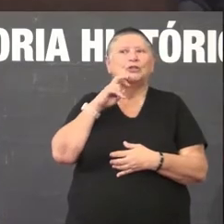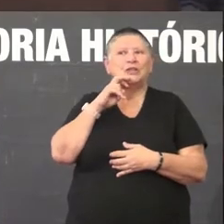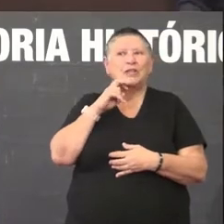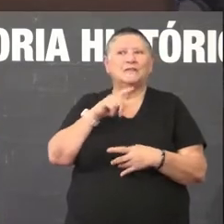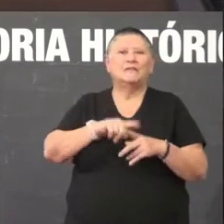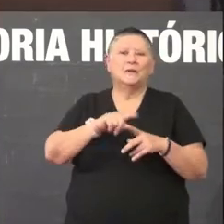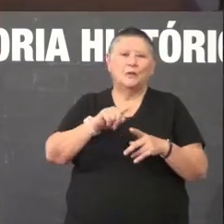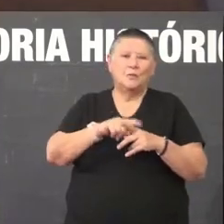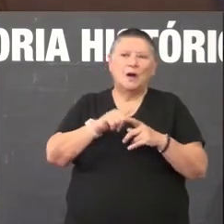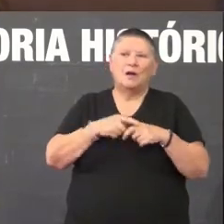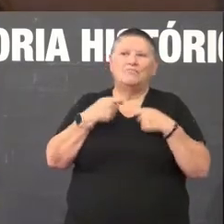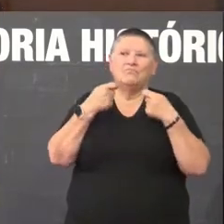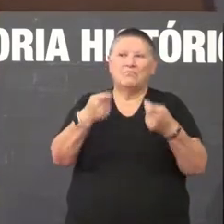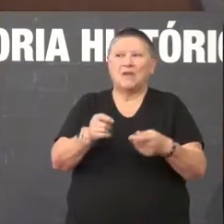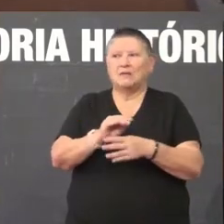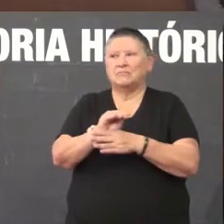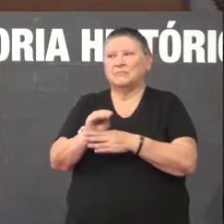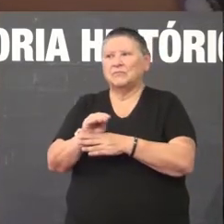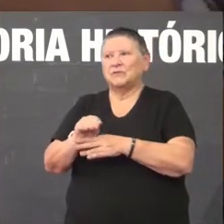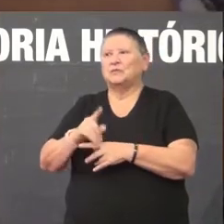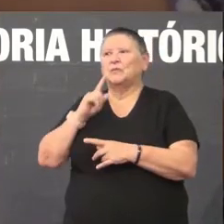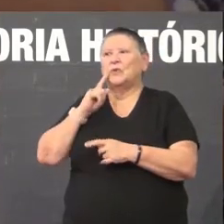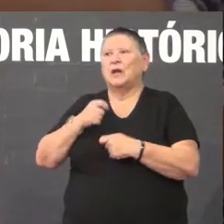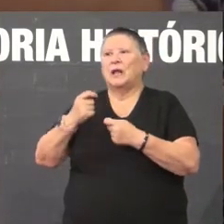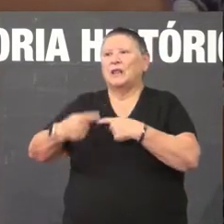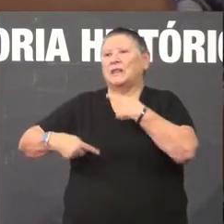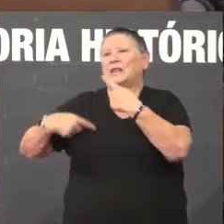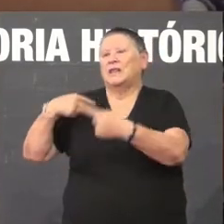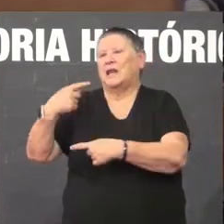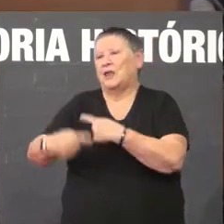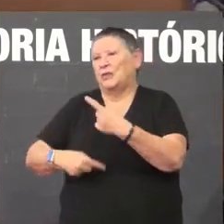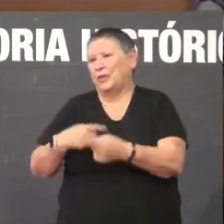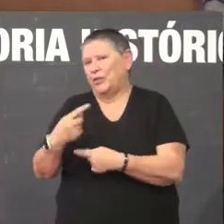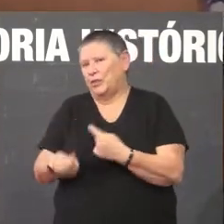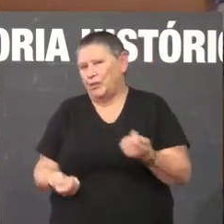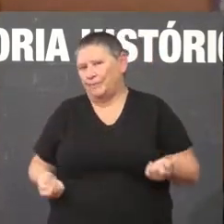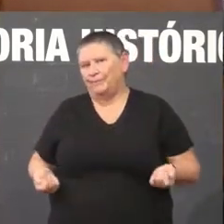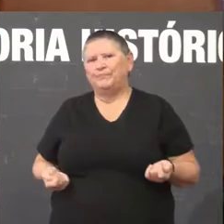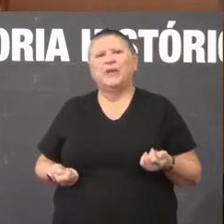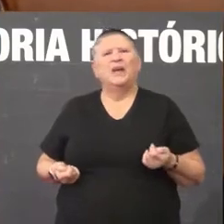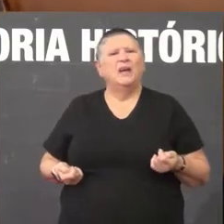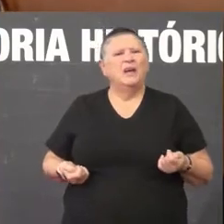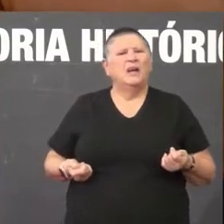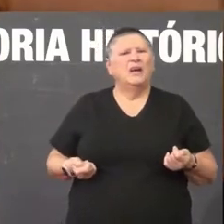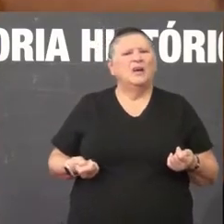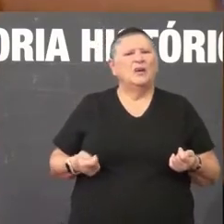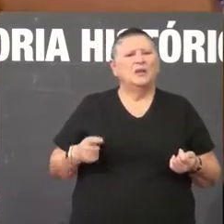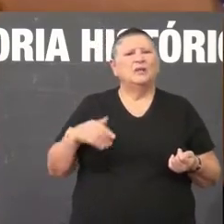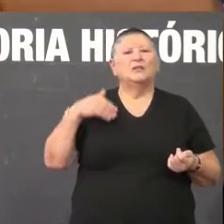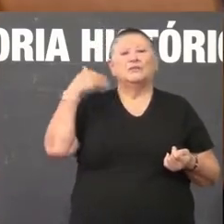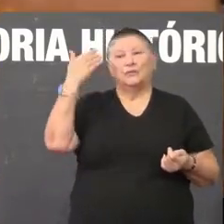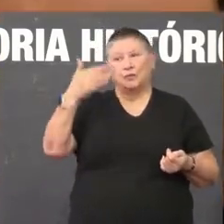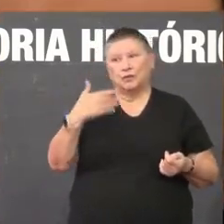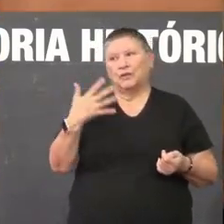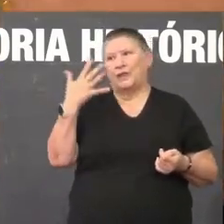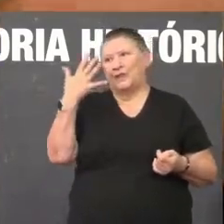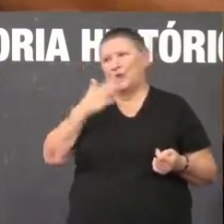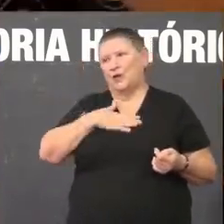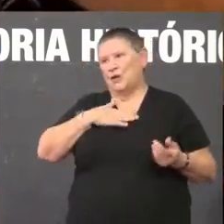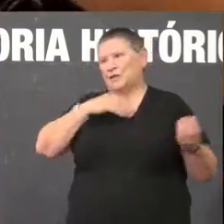tradición, os xermes incorruptibles da nosa futura historia e das fontes ensebres do noso